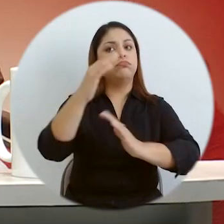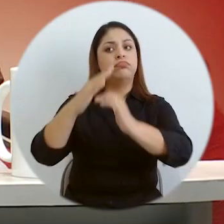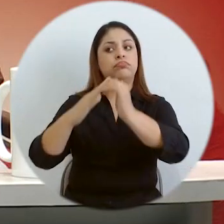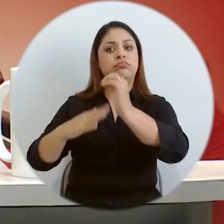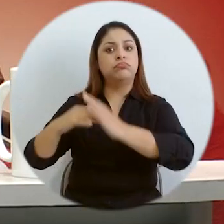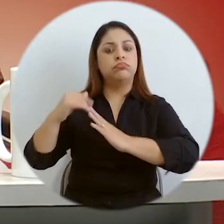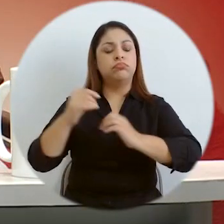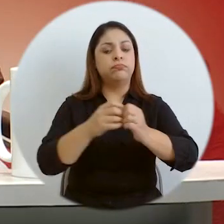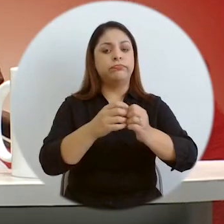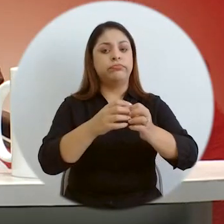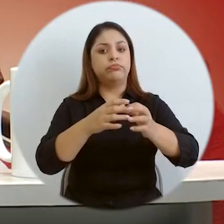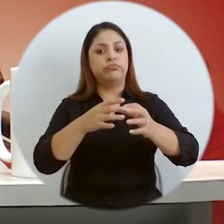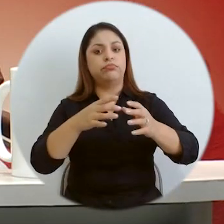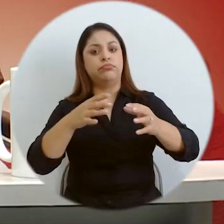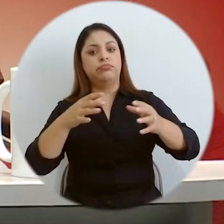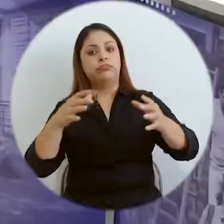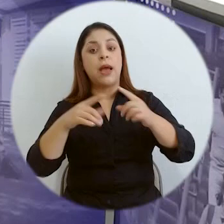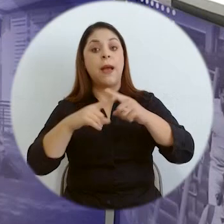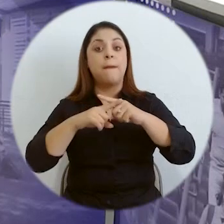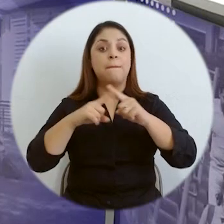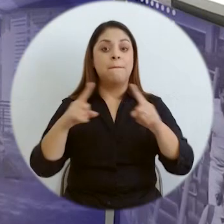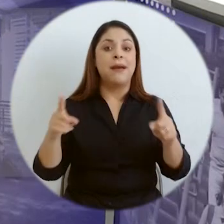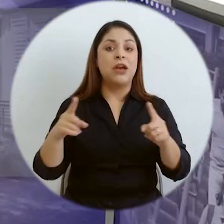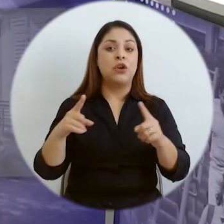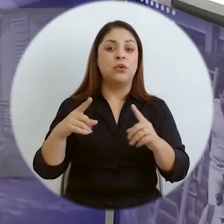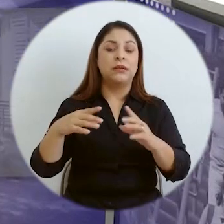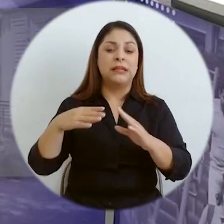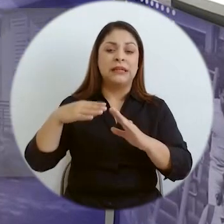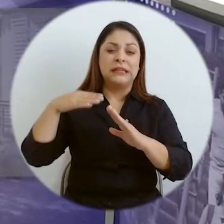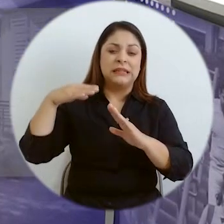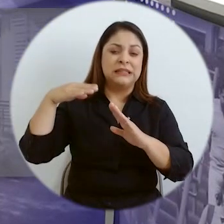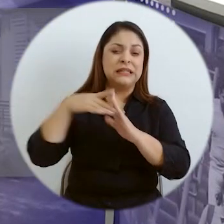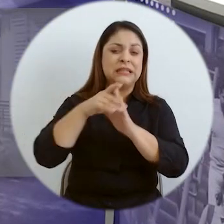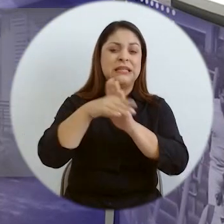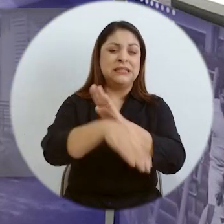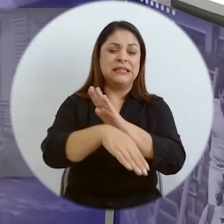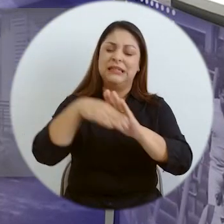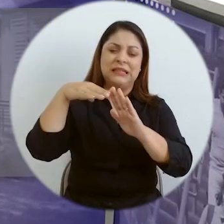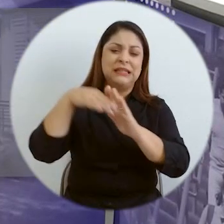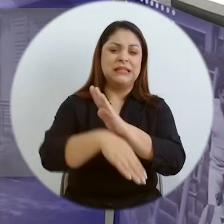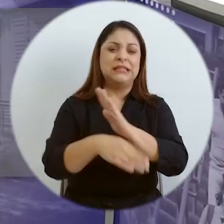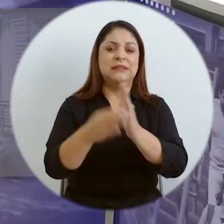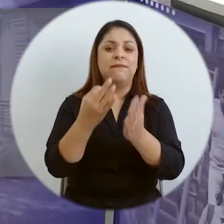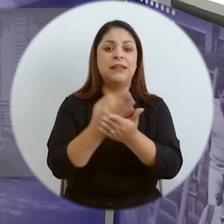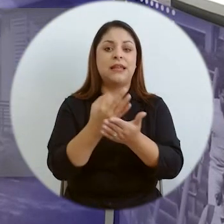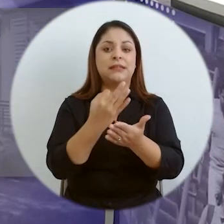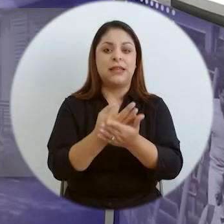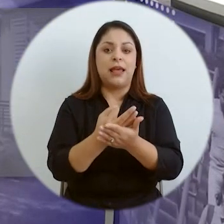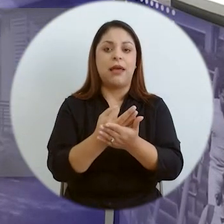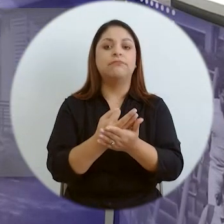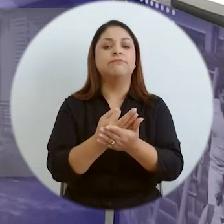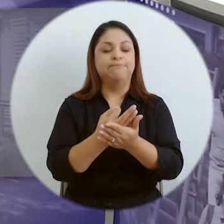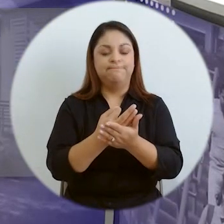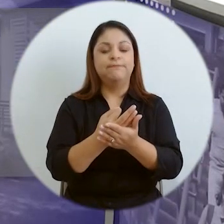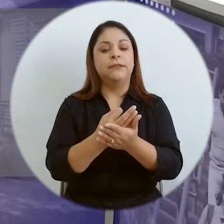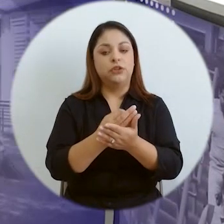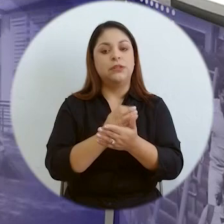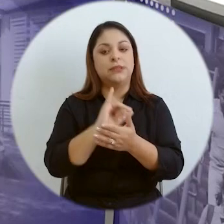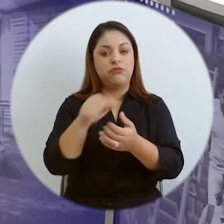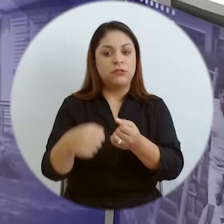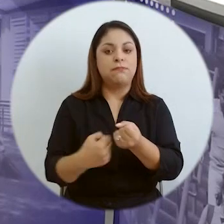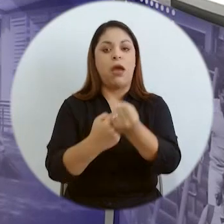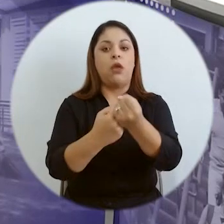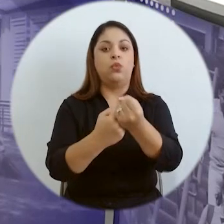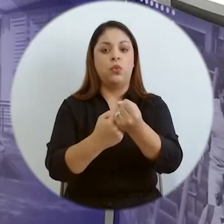pero esa crisis financiera que afectó el mundo entero le dio un pequeño respaldo y esa fue una oportunidad que tal vez tuvo